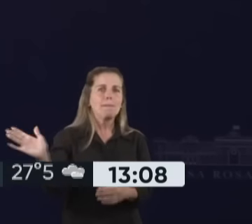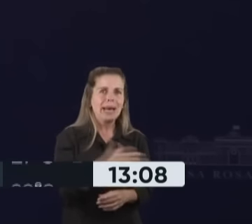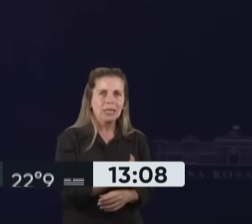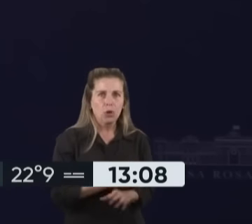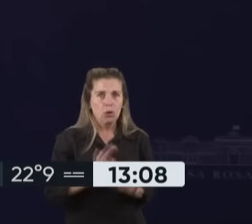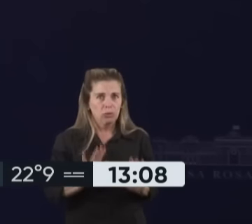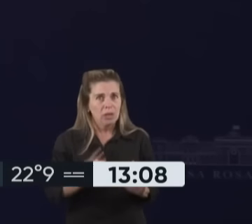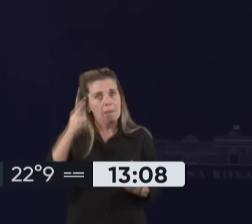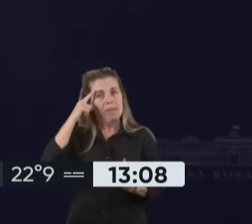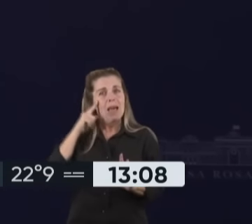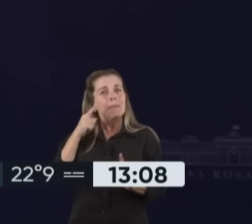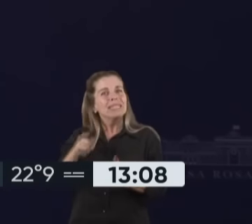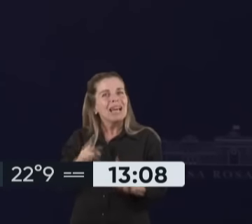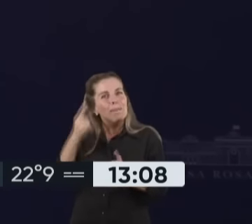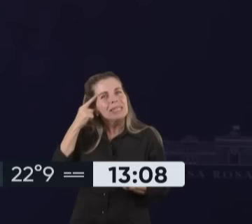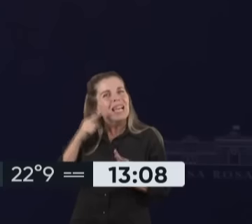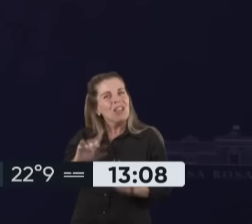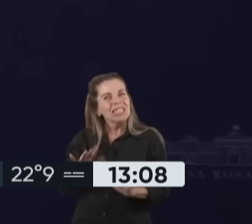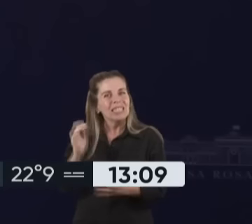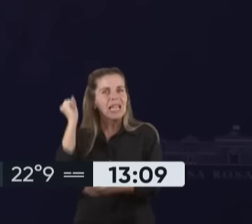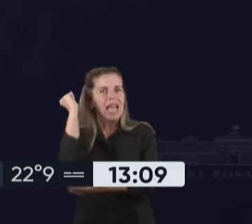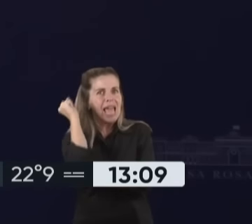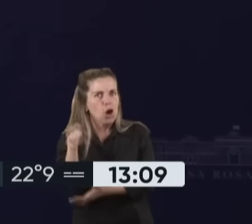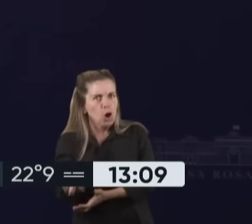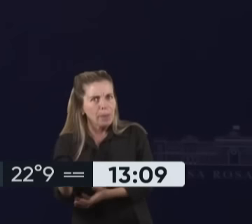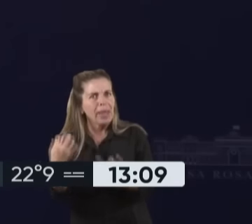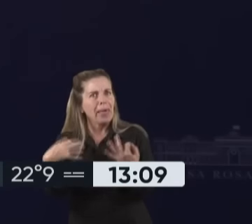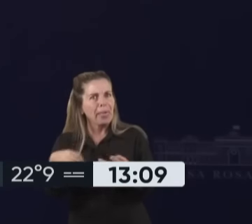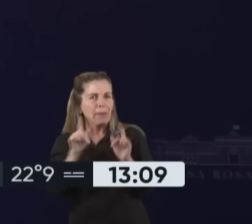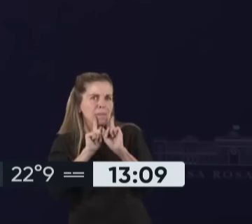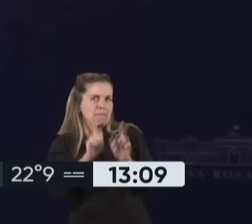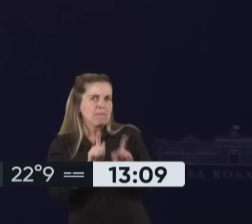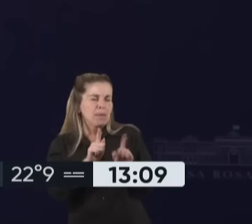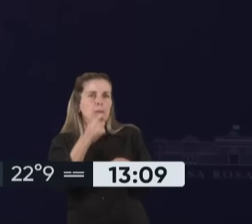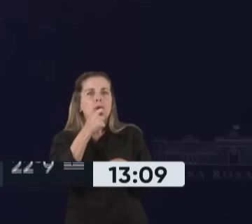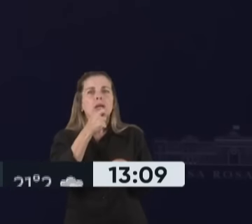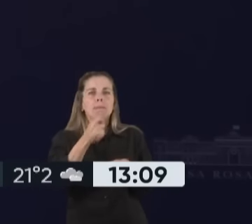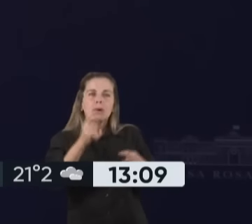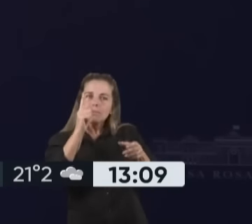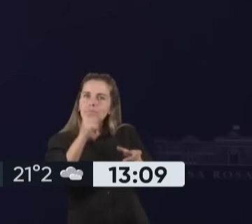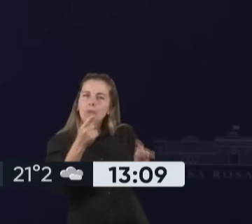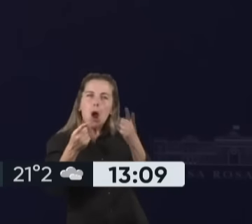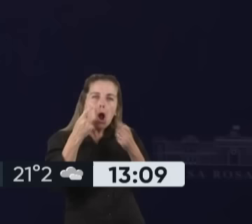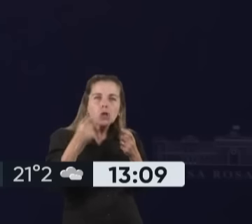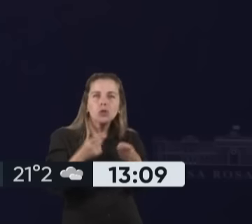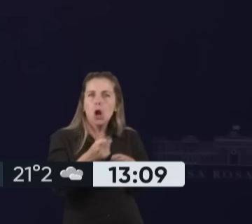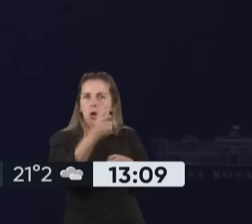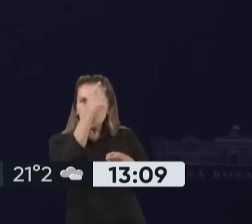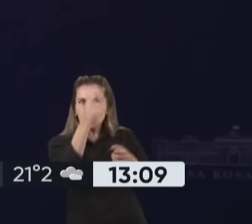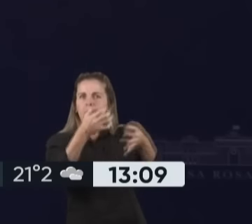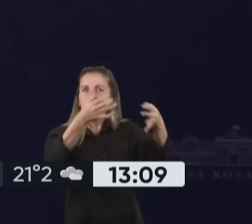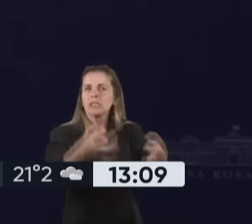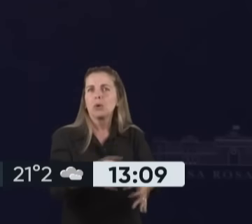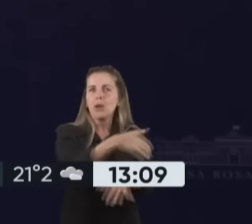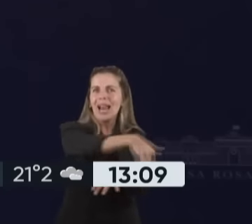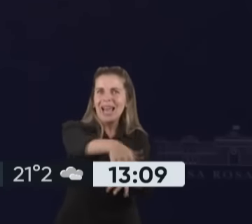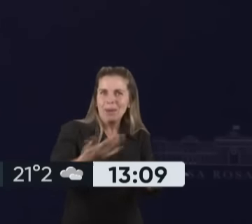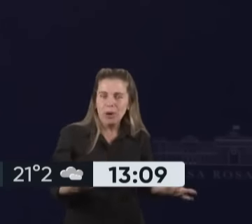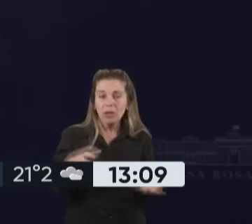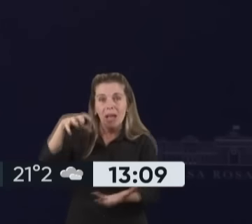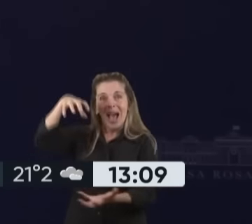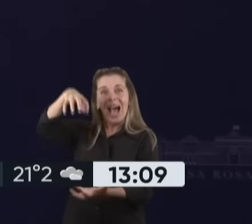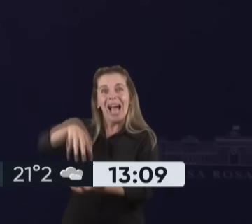economía también tiene que ser acompañado por el orden en las calles. Por eso, el Ministerio de Seguridad Nacional avanzó con la creación de la Agencia